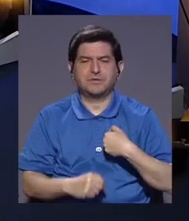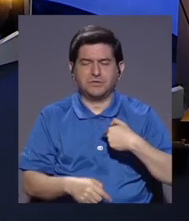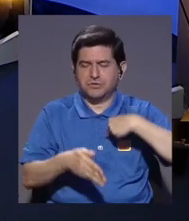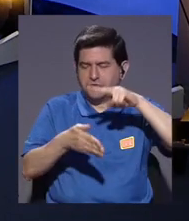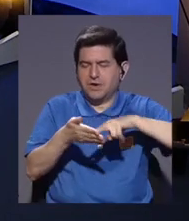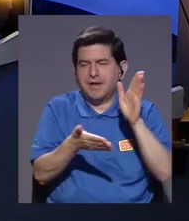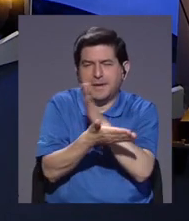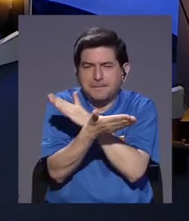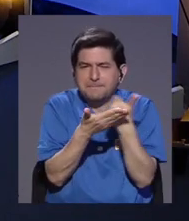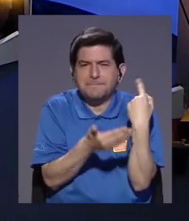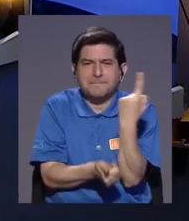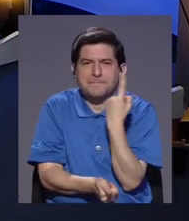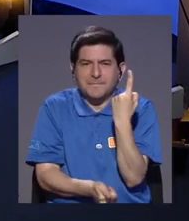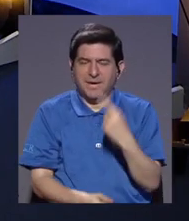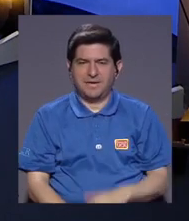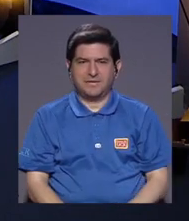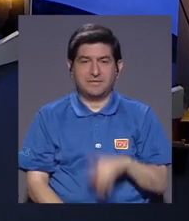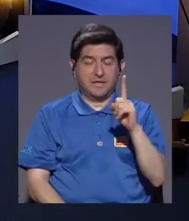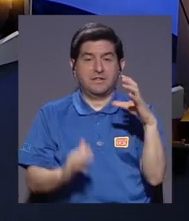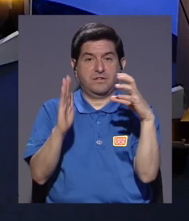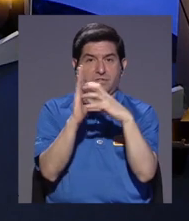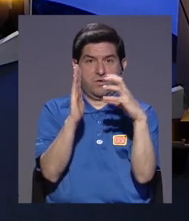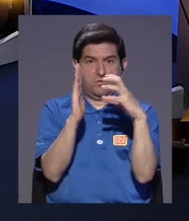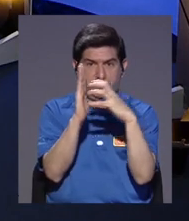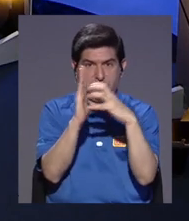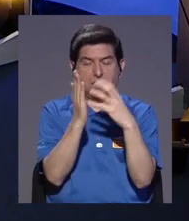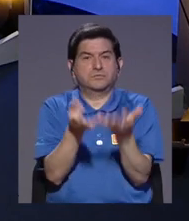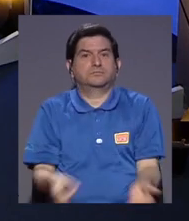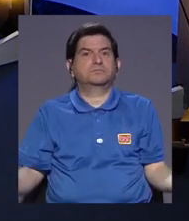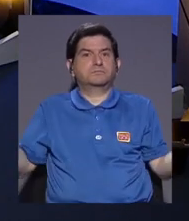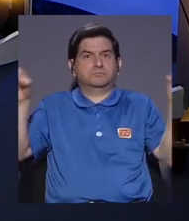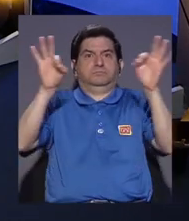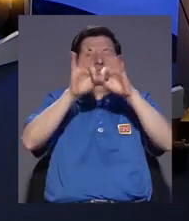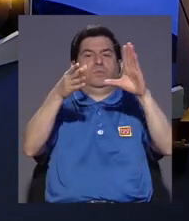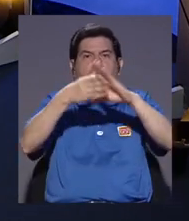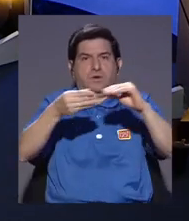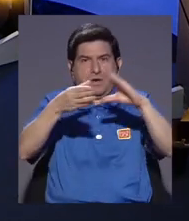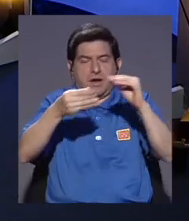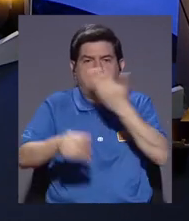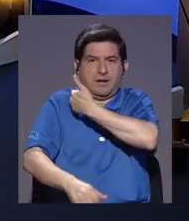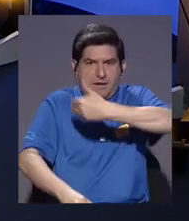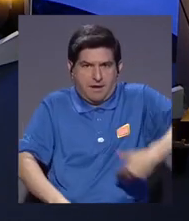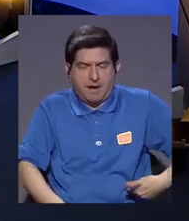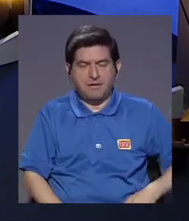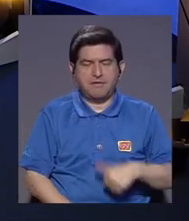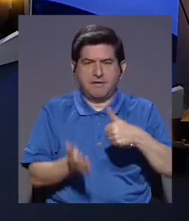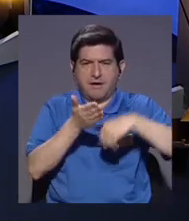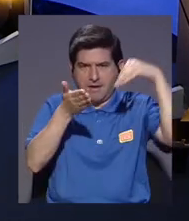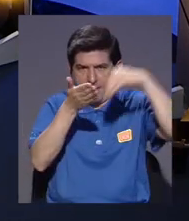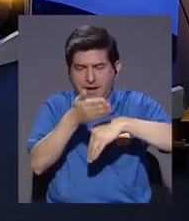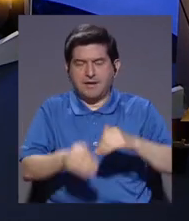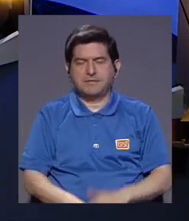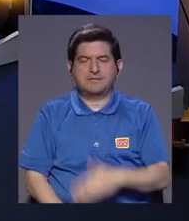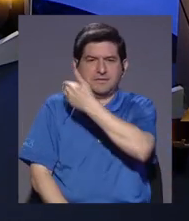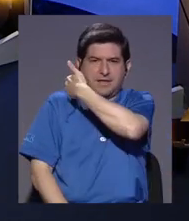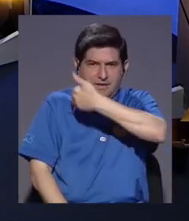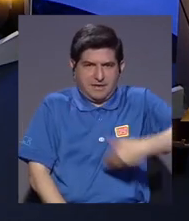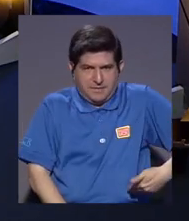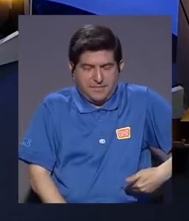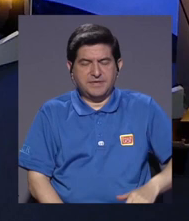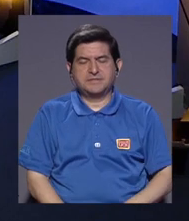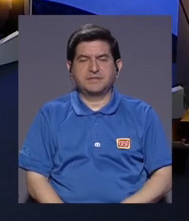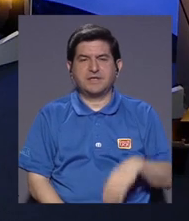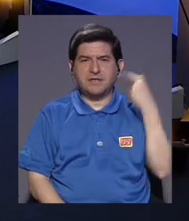pedacito nada más un cachito de uno de los textos más importantes que en haro el presidente que es una carta que dirige el señor presidente